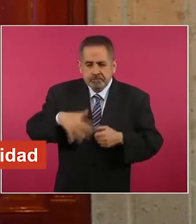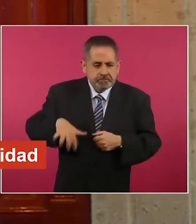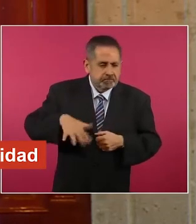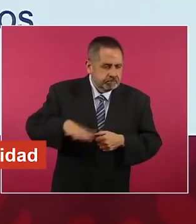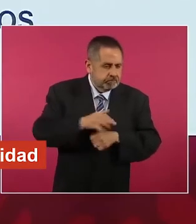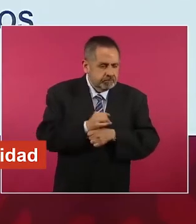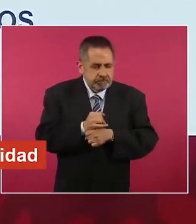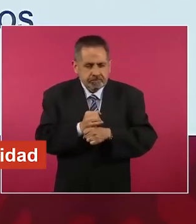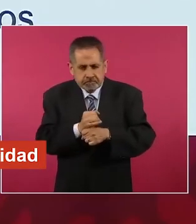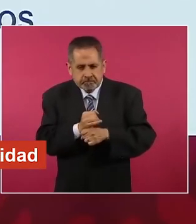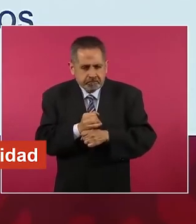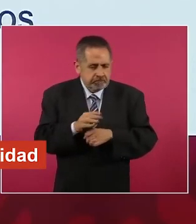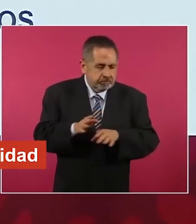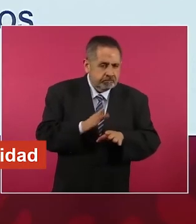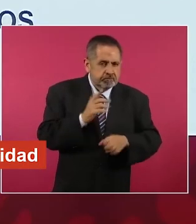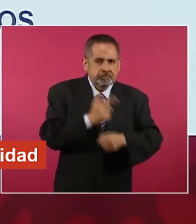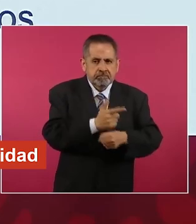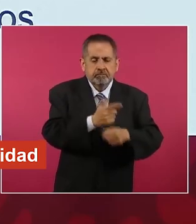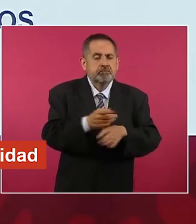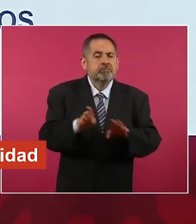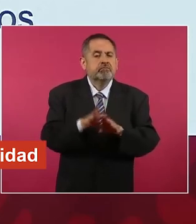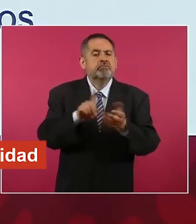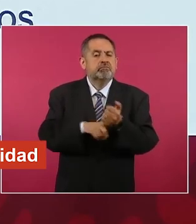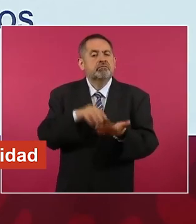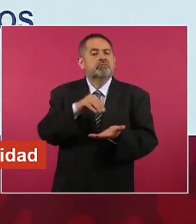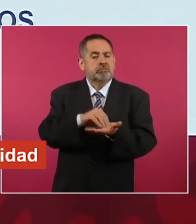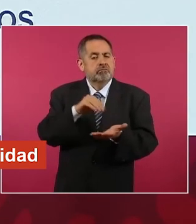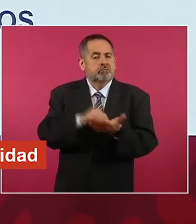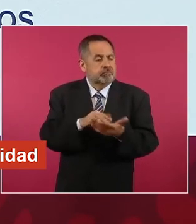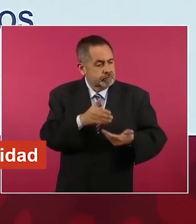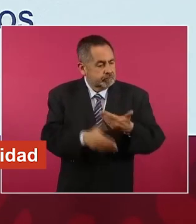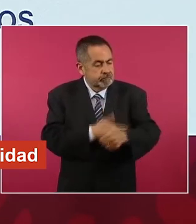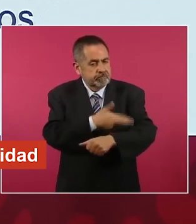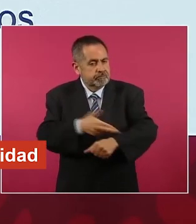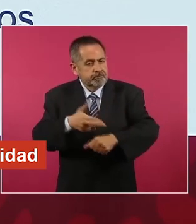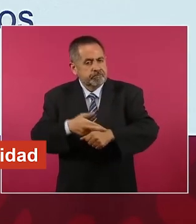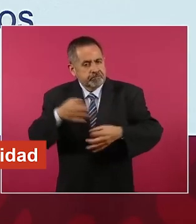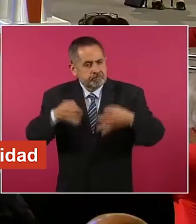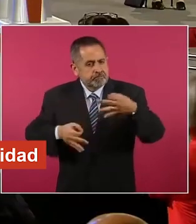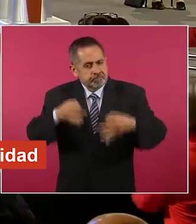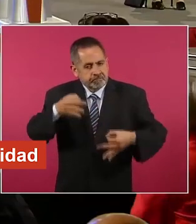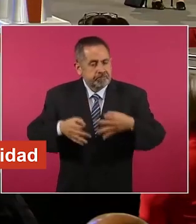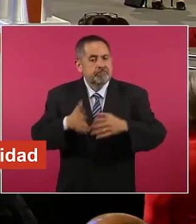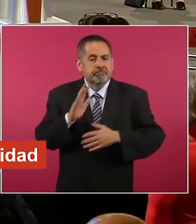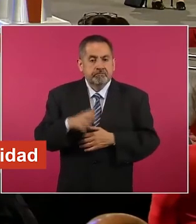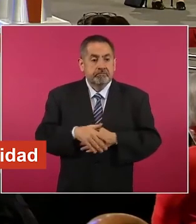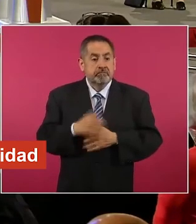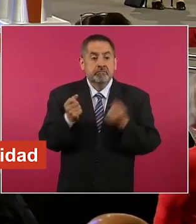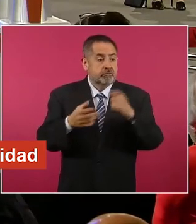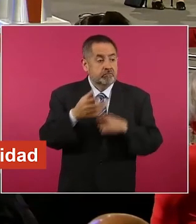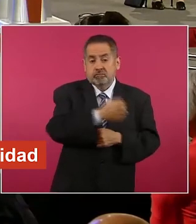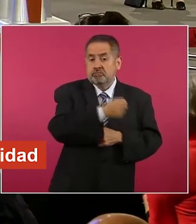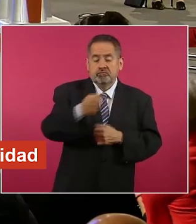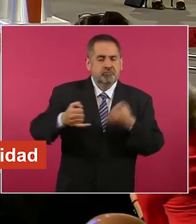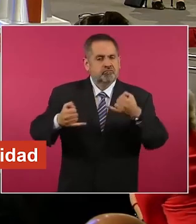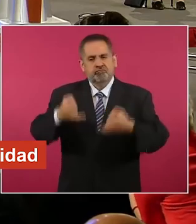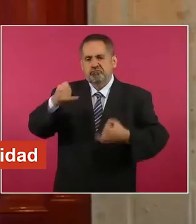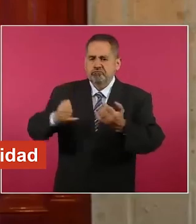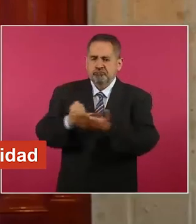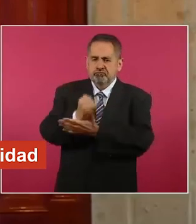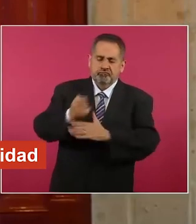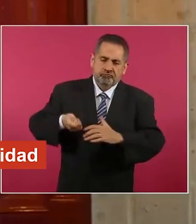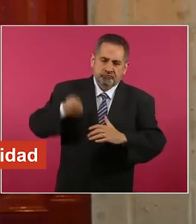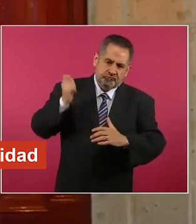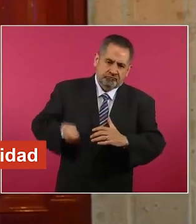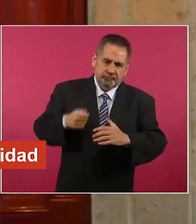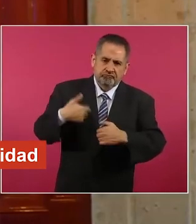investigaciones y siguen también los procesos penales. Algunos de ellos ya van a ir para juicio, con lo cual ya habría